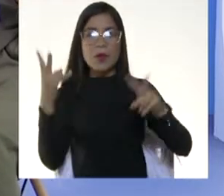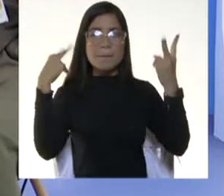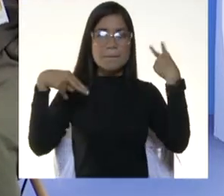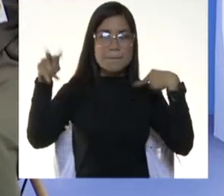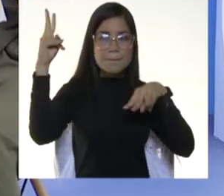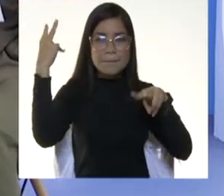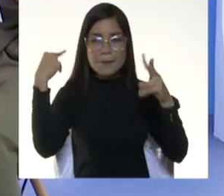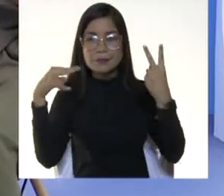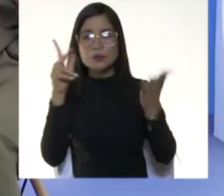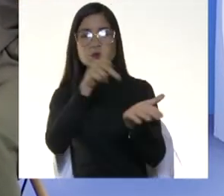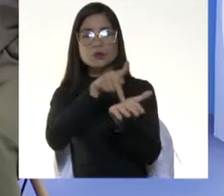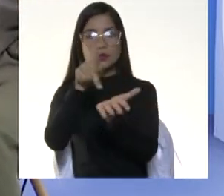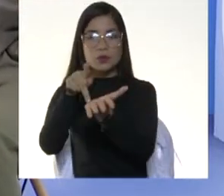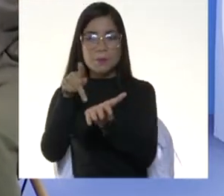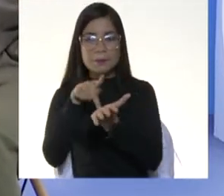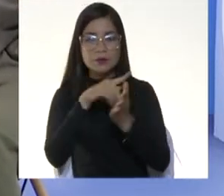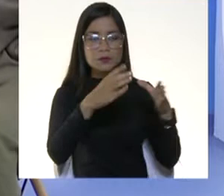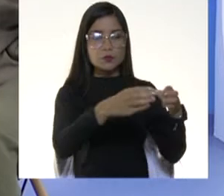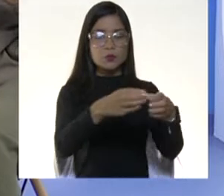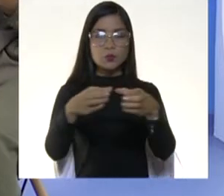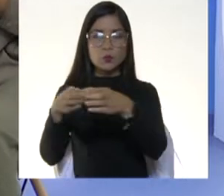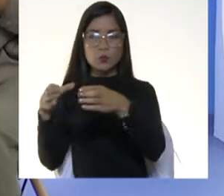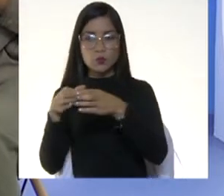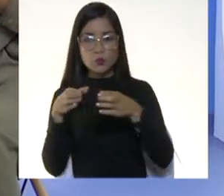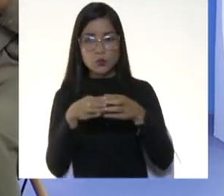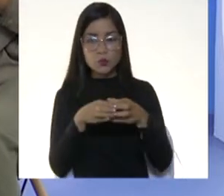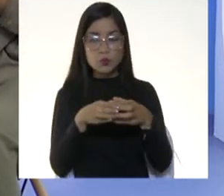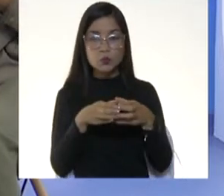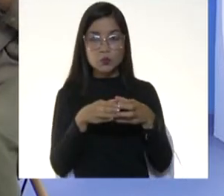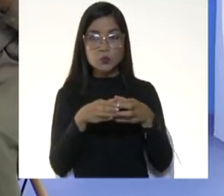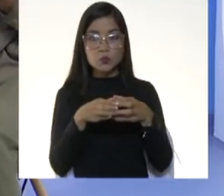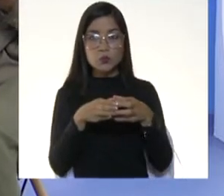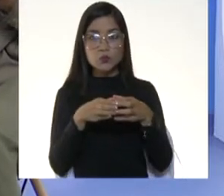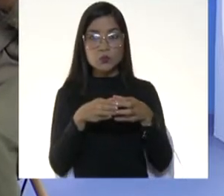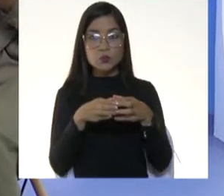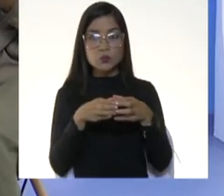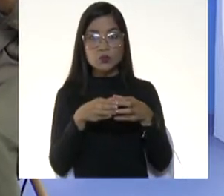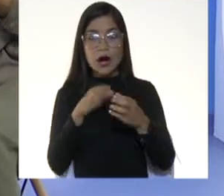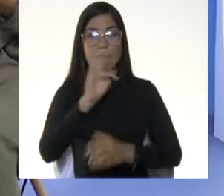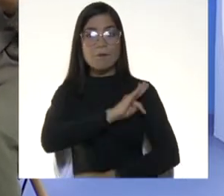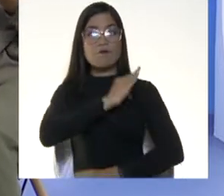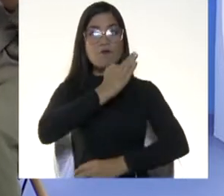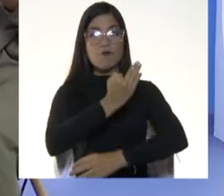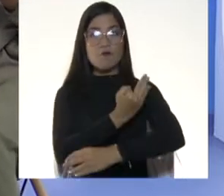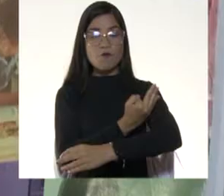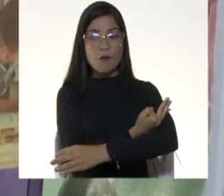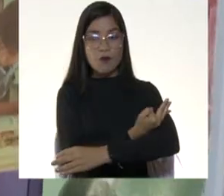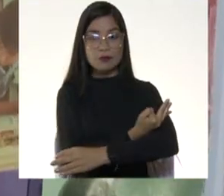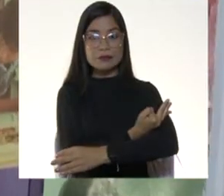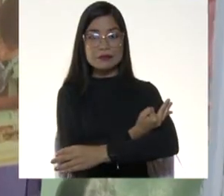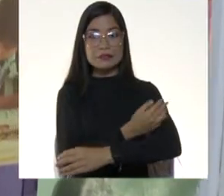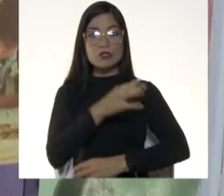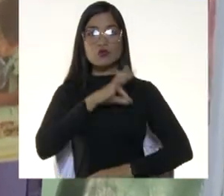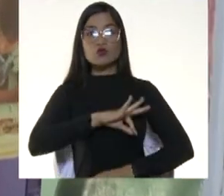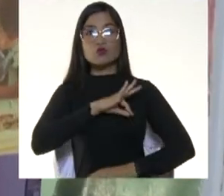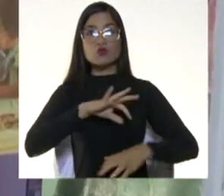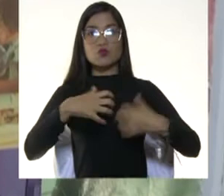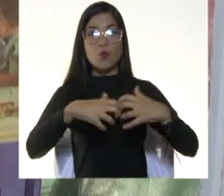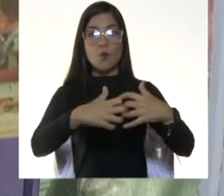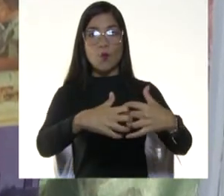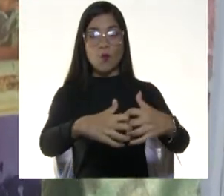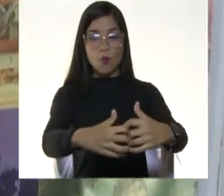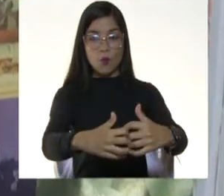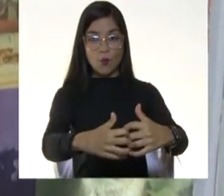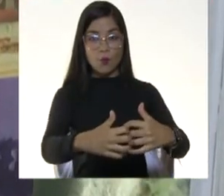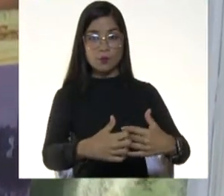proyectos de participación en grupos, para fortalecer el elemento socioproductivo. Eso es algo que dice mucho cómo estamos